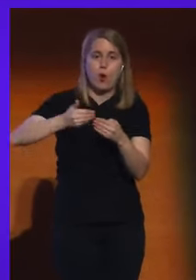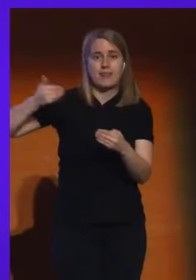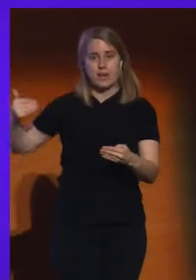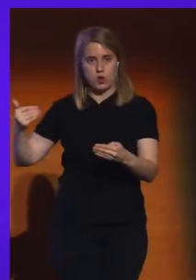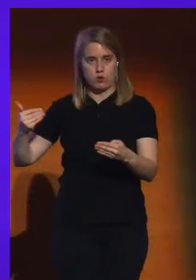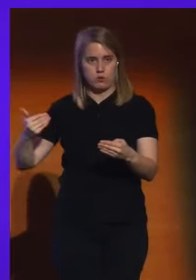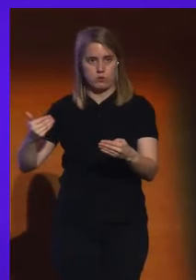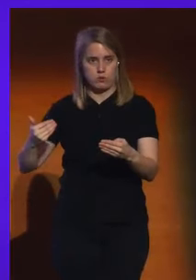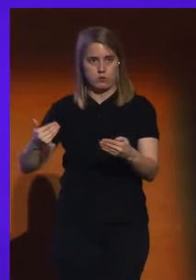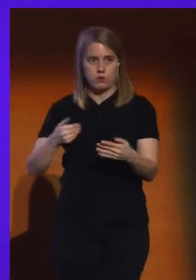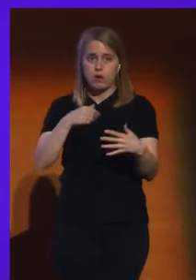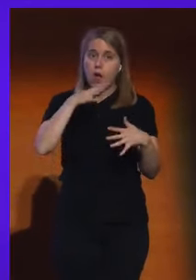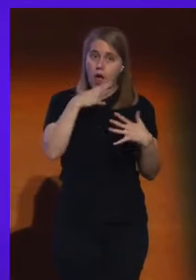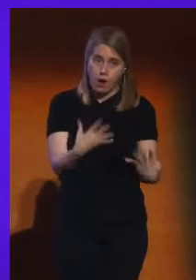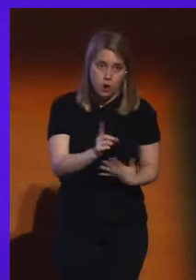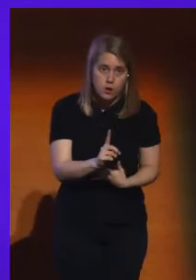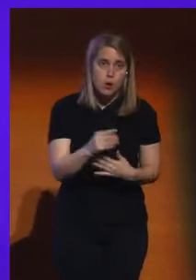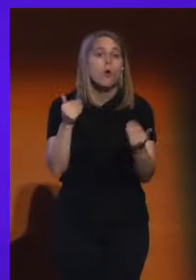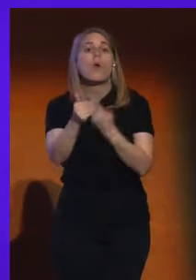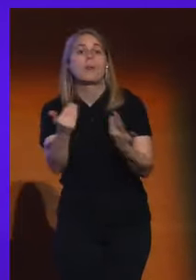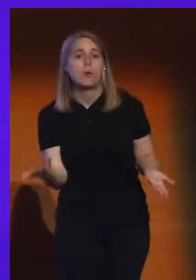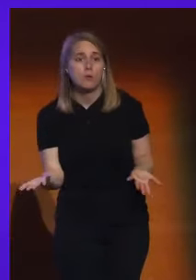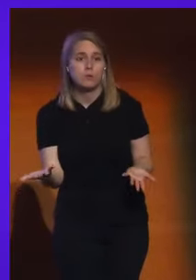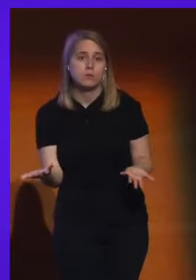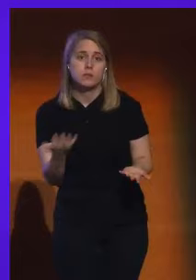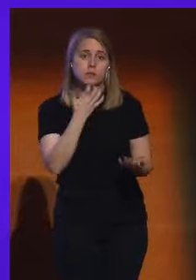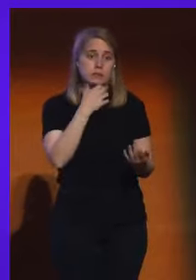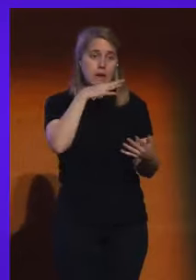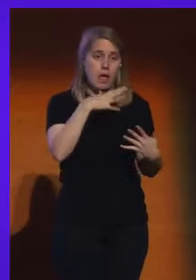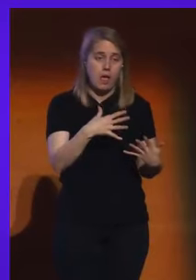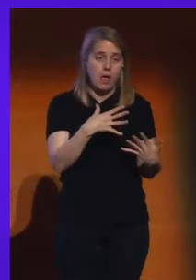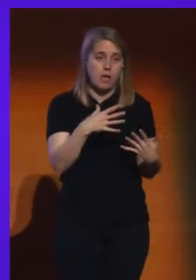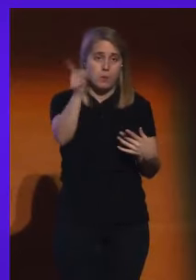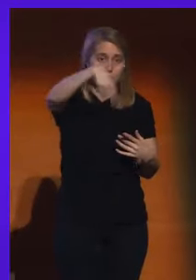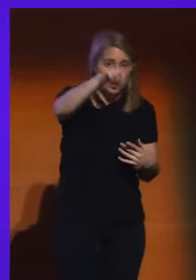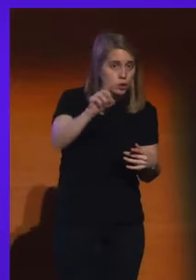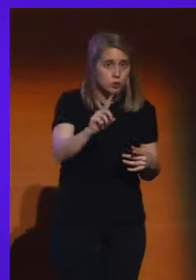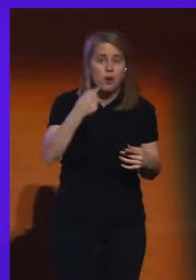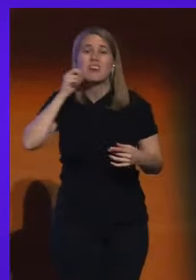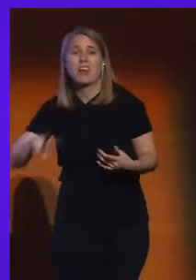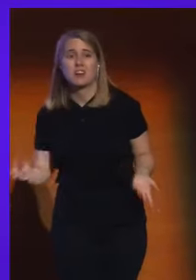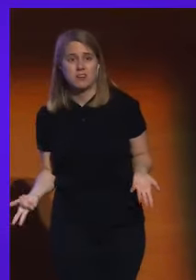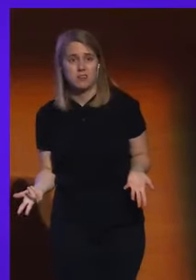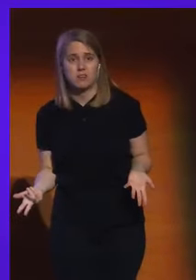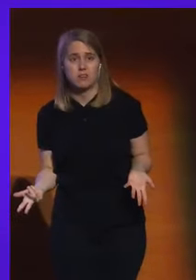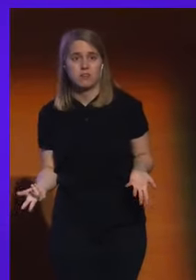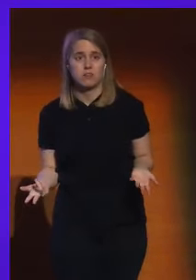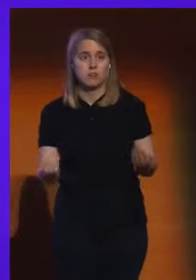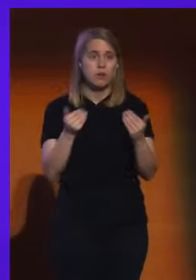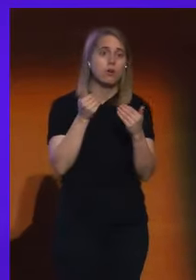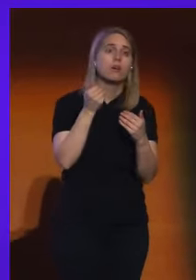anterior. Si no ahora, ¿cuándo? Si no vosotros, ¿quién?